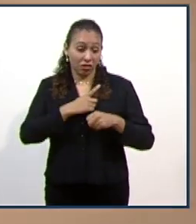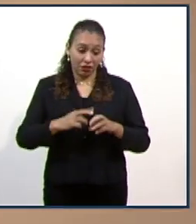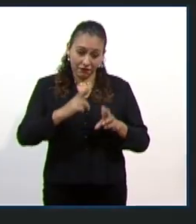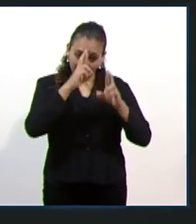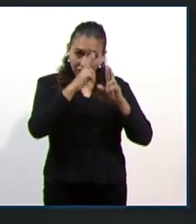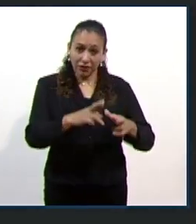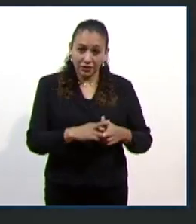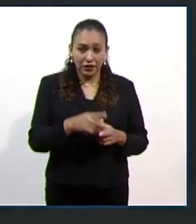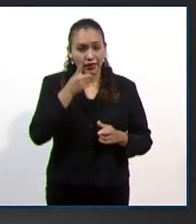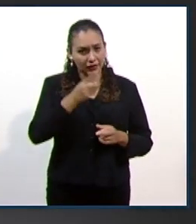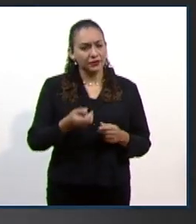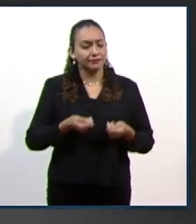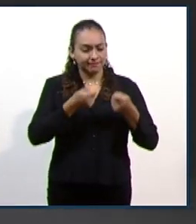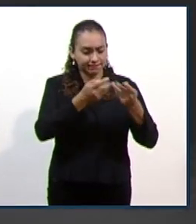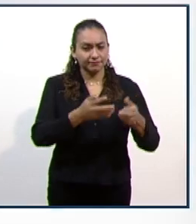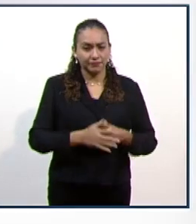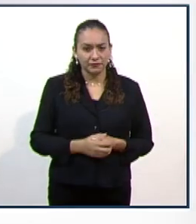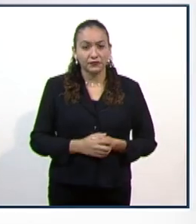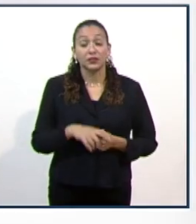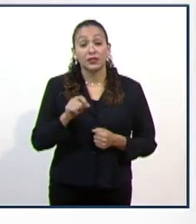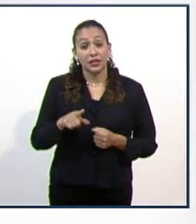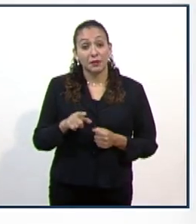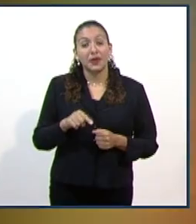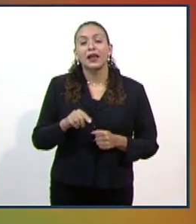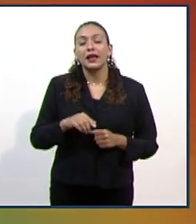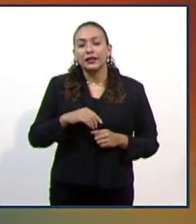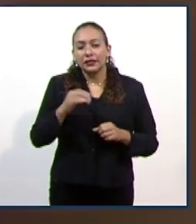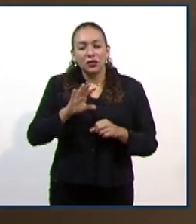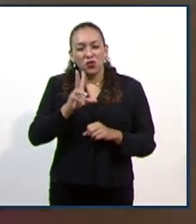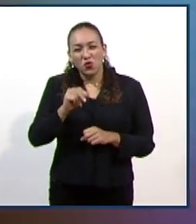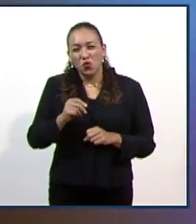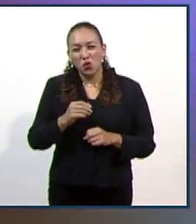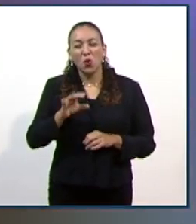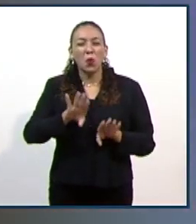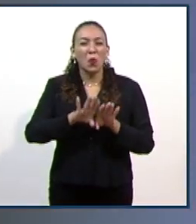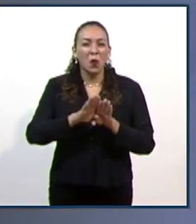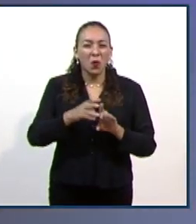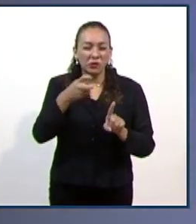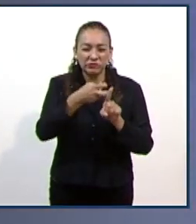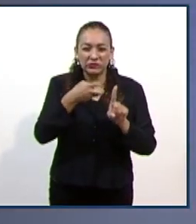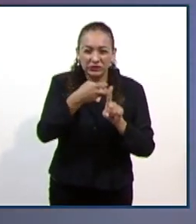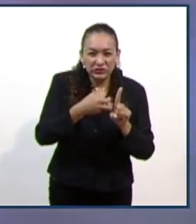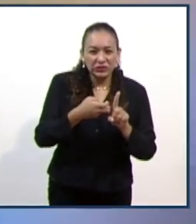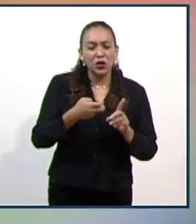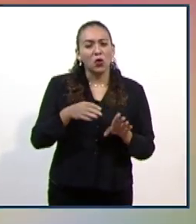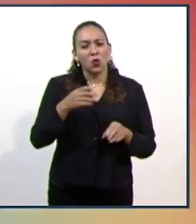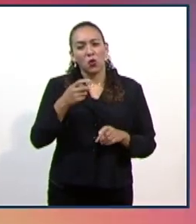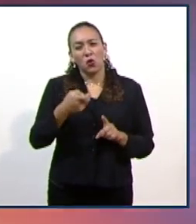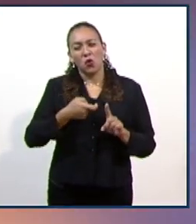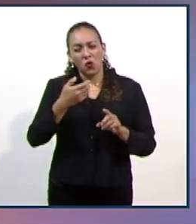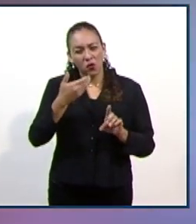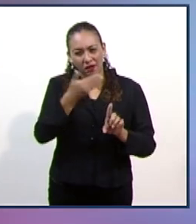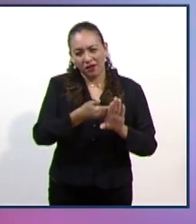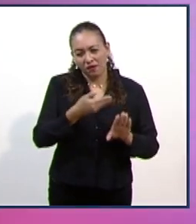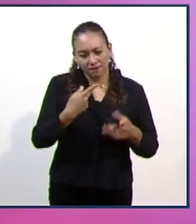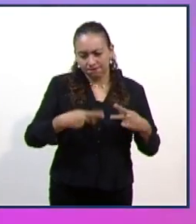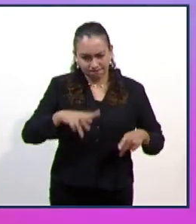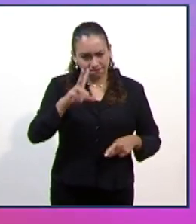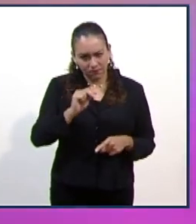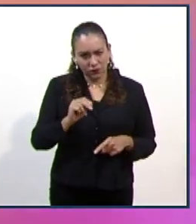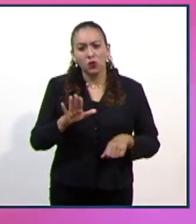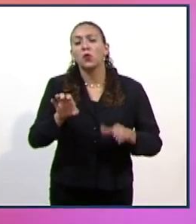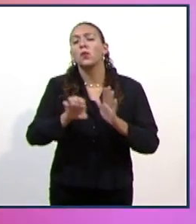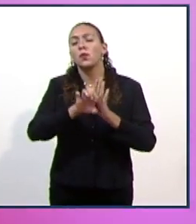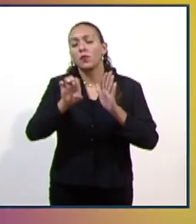Por otra parte, se debe evitar juzgar el historial sexual de las víctimas y desechar creencias sin fundamento. Por ejemplo, que